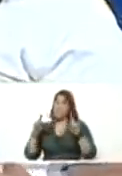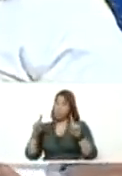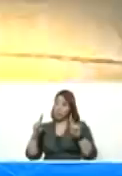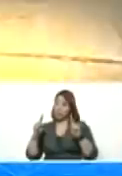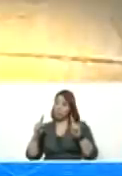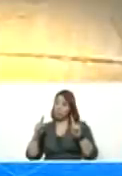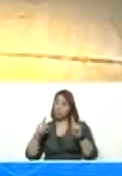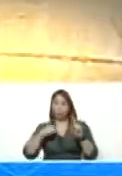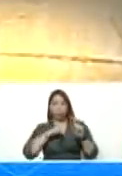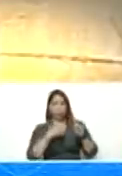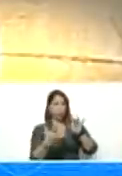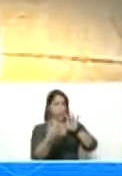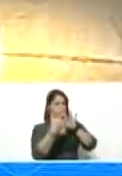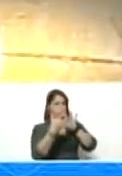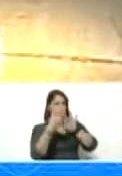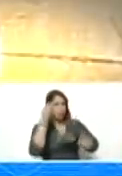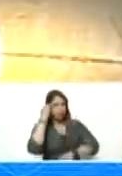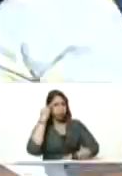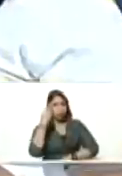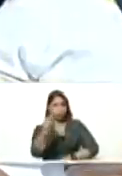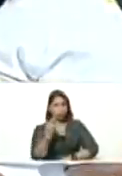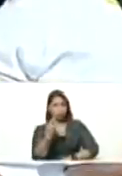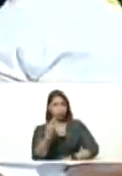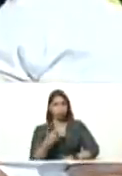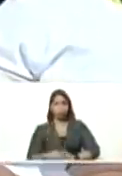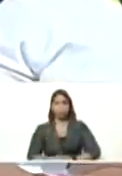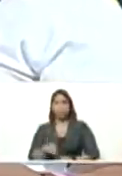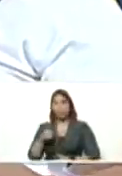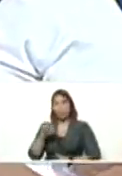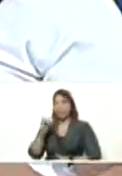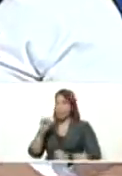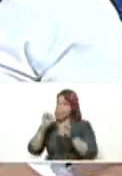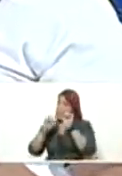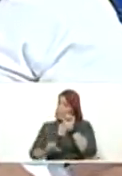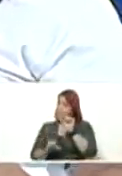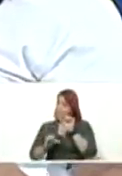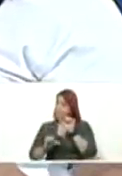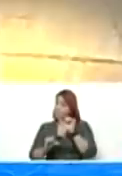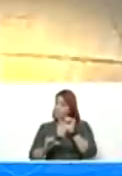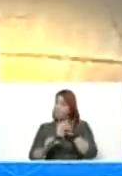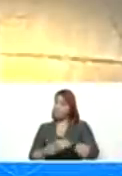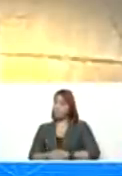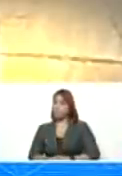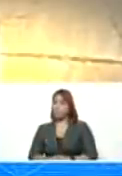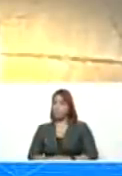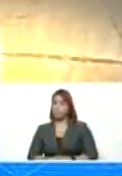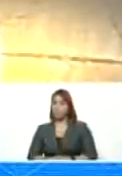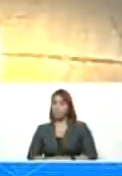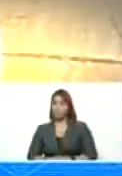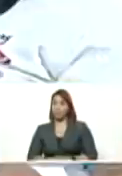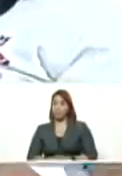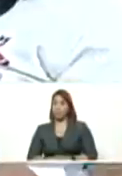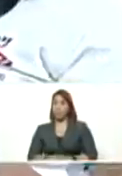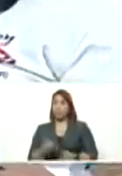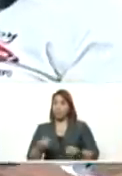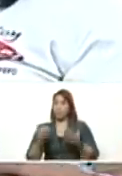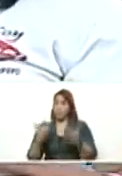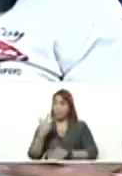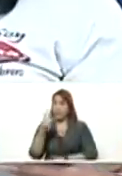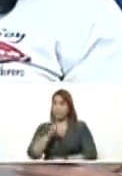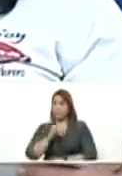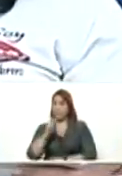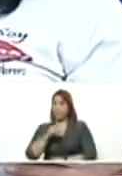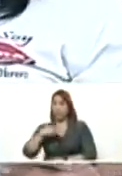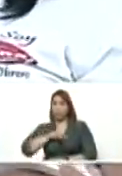allí... Estamos conectados mentalmente, sí. Rosa. Allí hubo un detalle, señor presidente. Usted dio tres meses. Ahí está el detalle. Usted dio tres meses. Nosotros